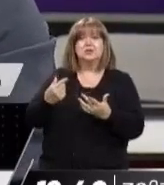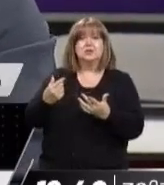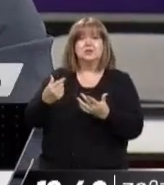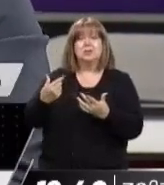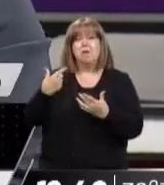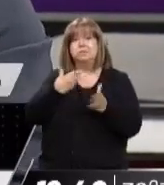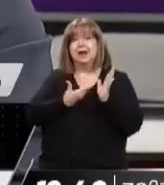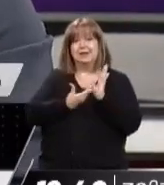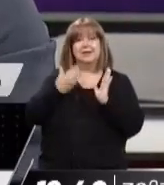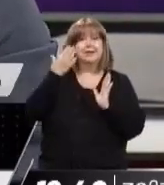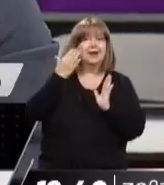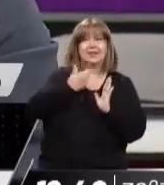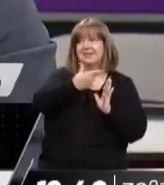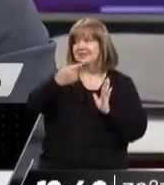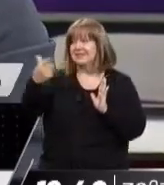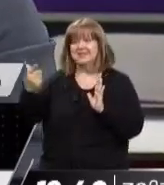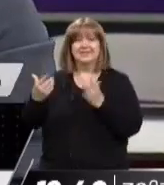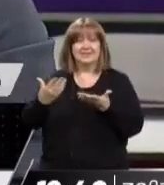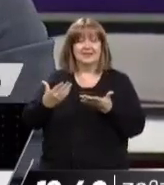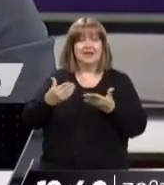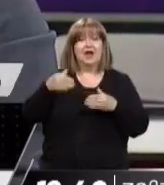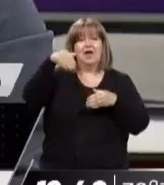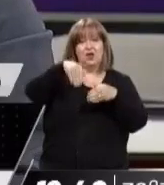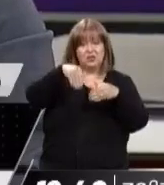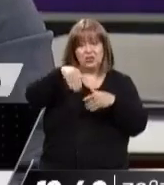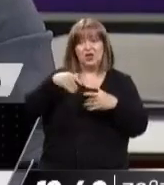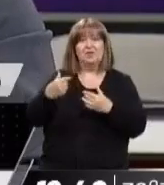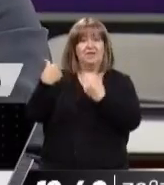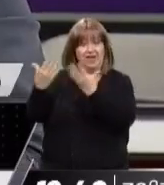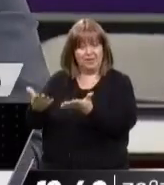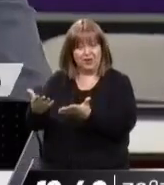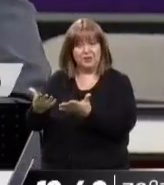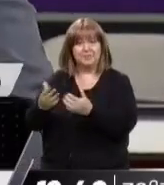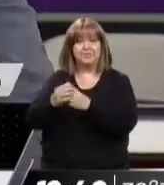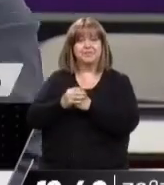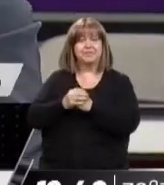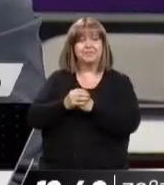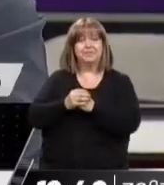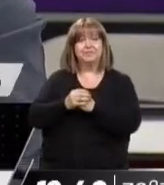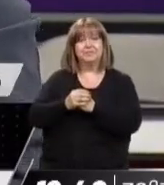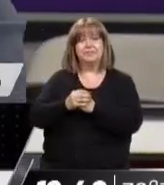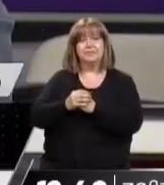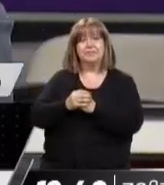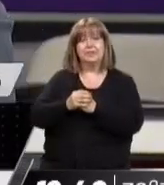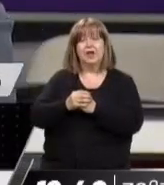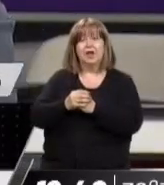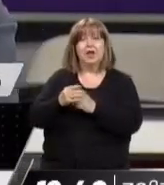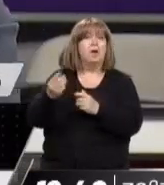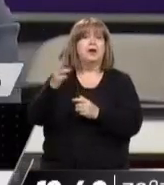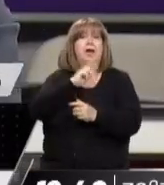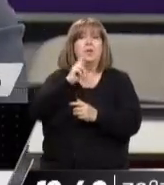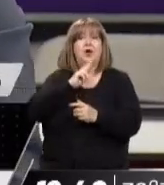visibilidad, que claro. Es lo que decía el voto del propinante. Uh-huh. Garay decía que, bueno, que es un espacio de visibilidad